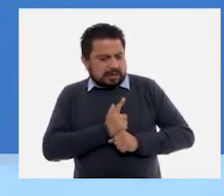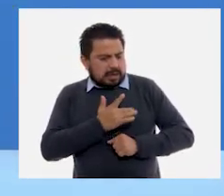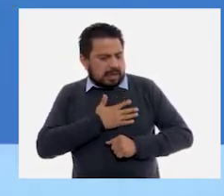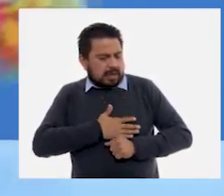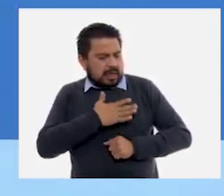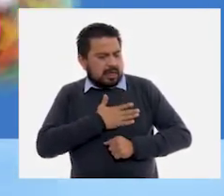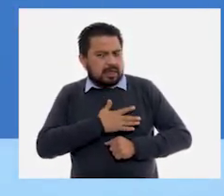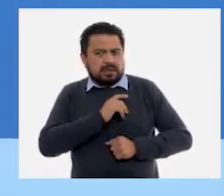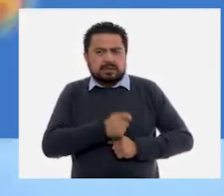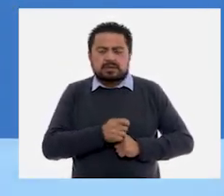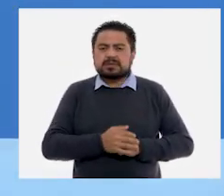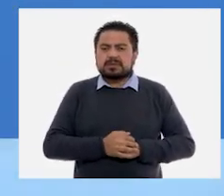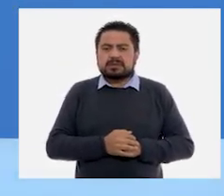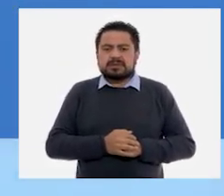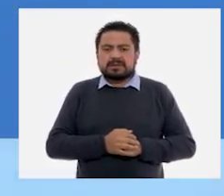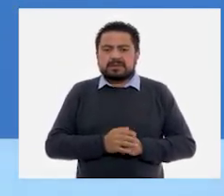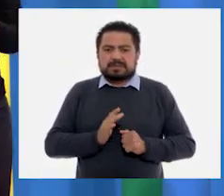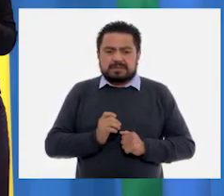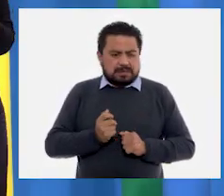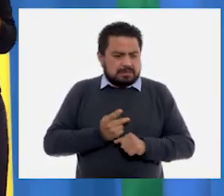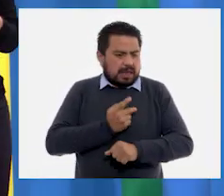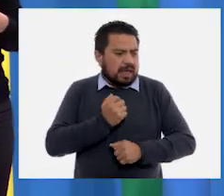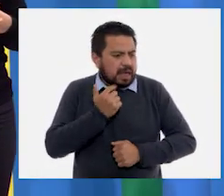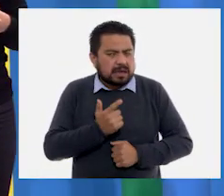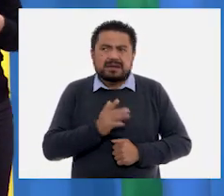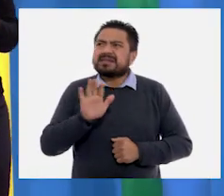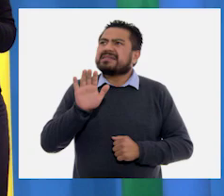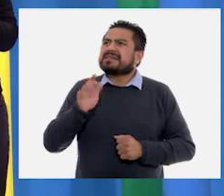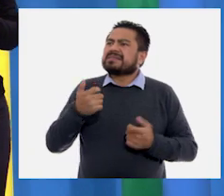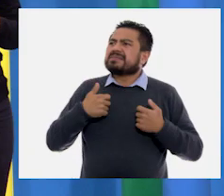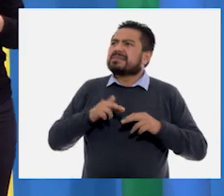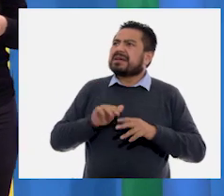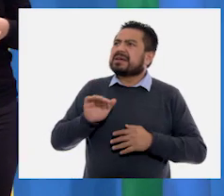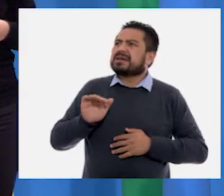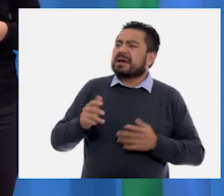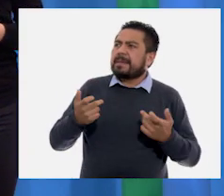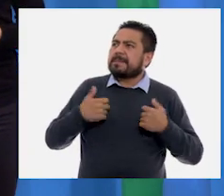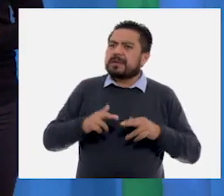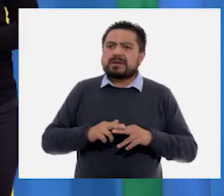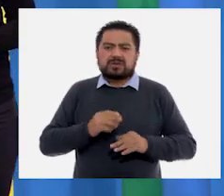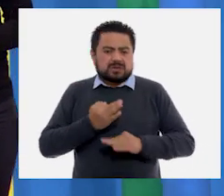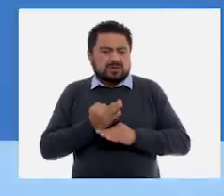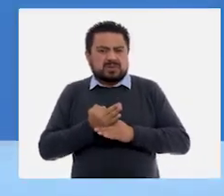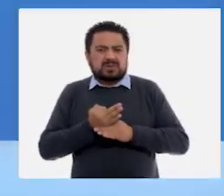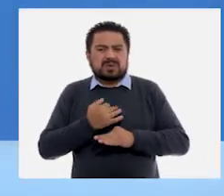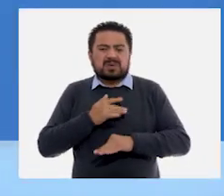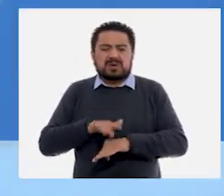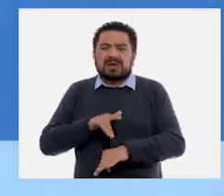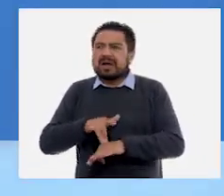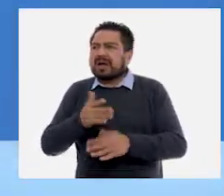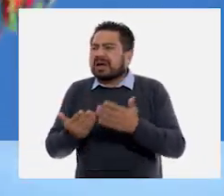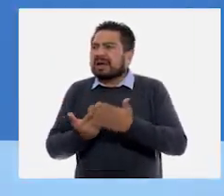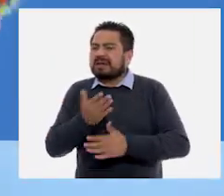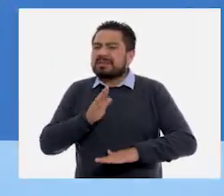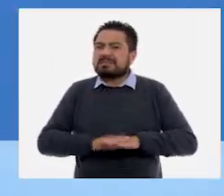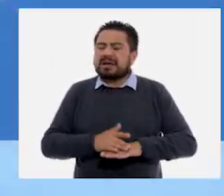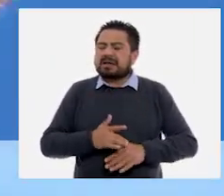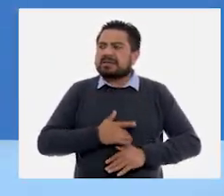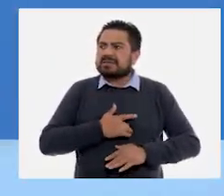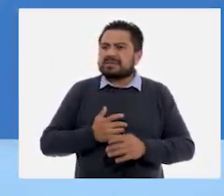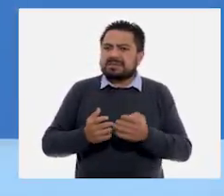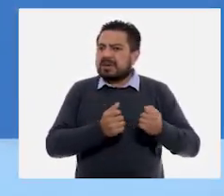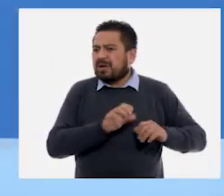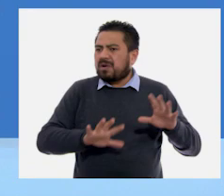agitado. ¿Pasó algo? ¡Ay, maestra! Es que acabo de pasar la mañana más estresante